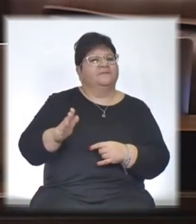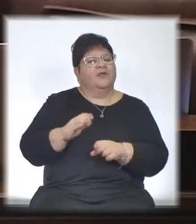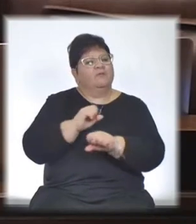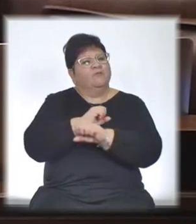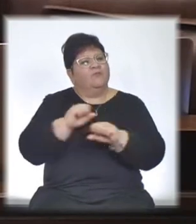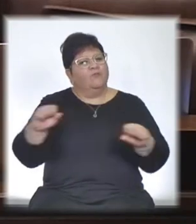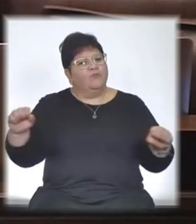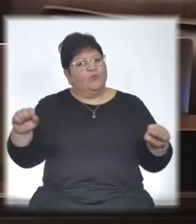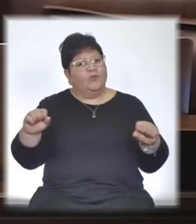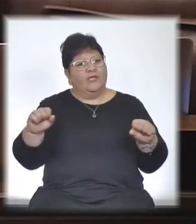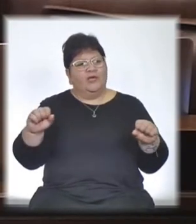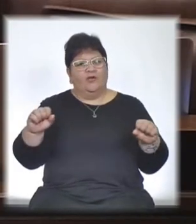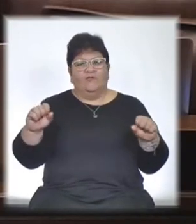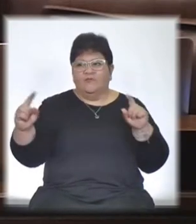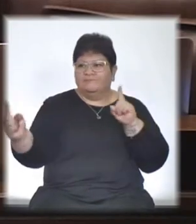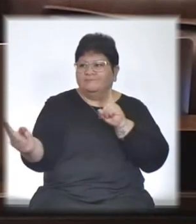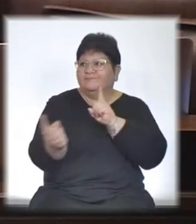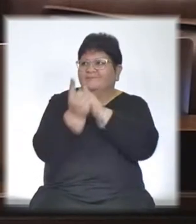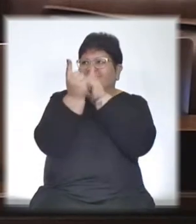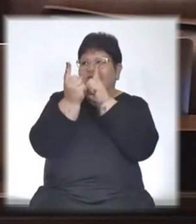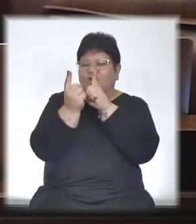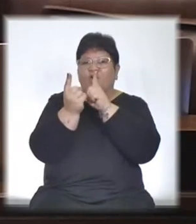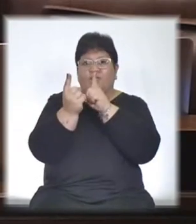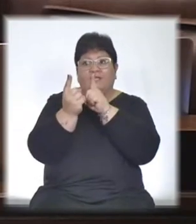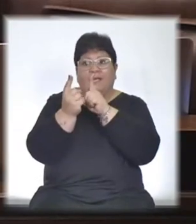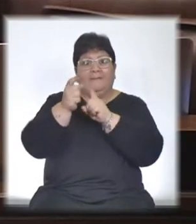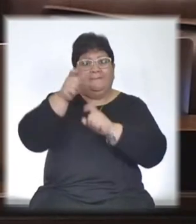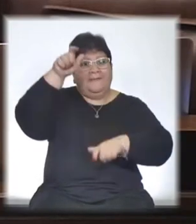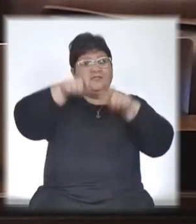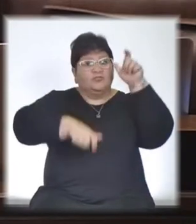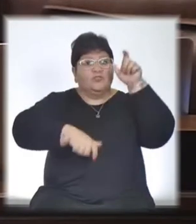políticos, que dejaban atrás el infierno.